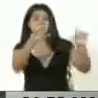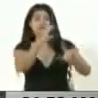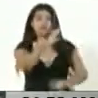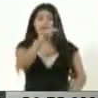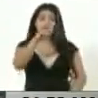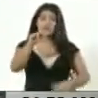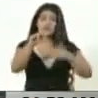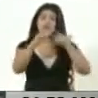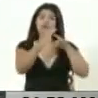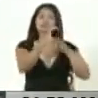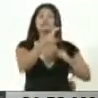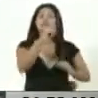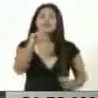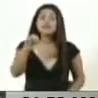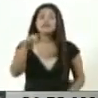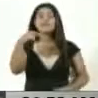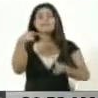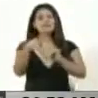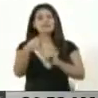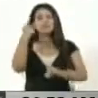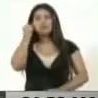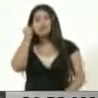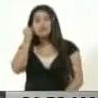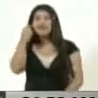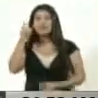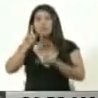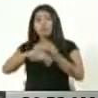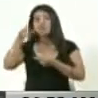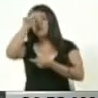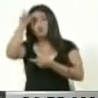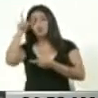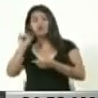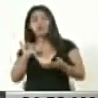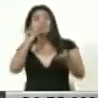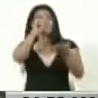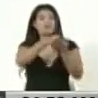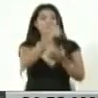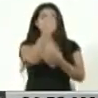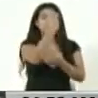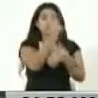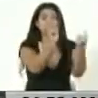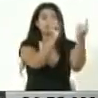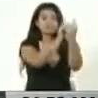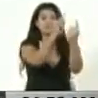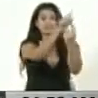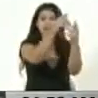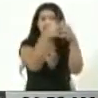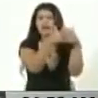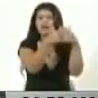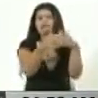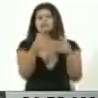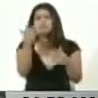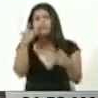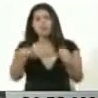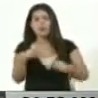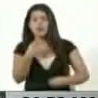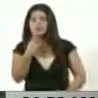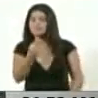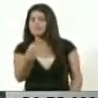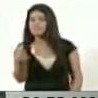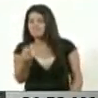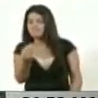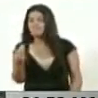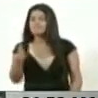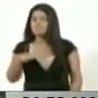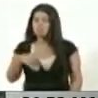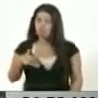a Venezuela y la visita de Lilian Tintori puedan generar un nuevo escenario de violencia opositora en el país. ¿Tú crees que